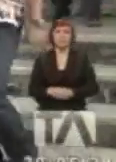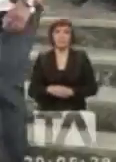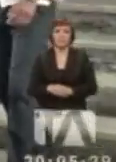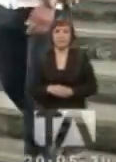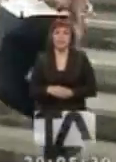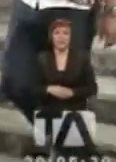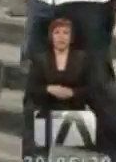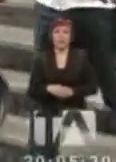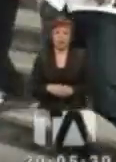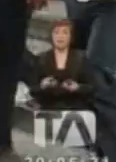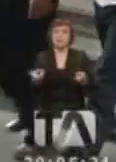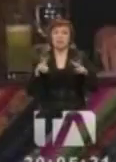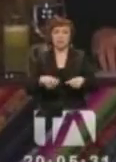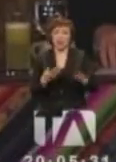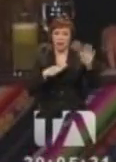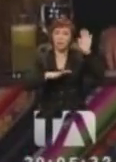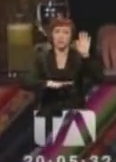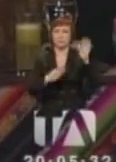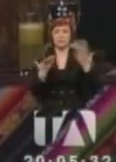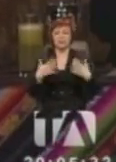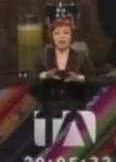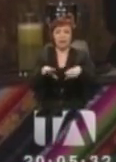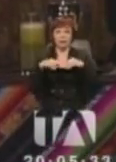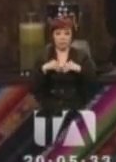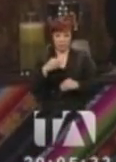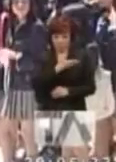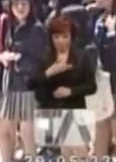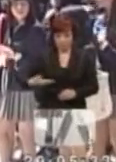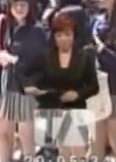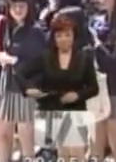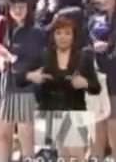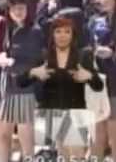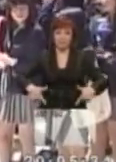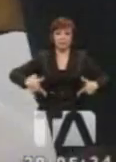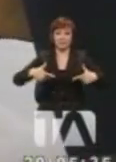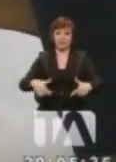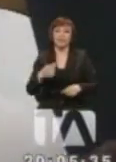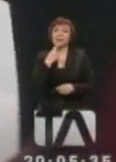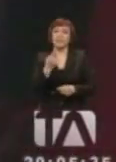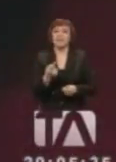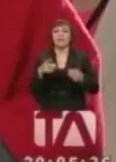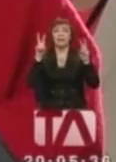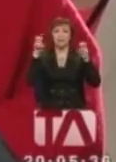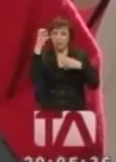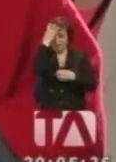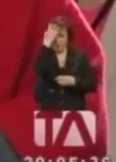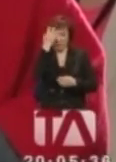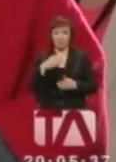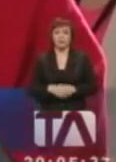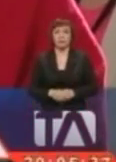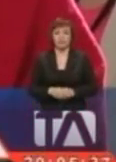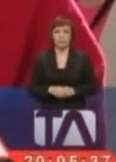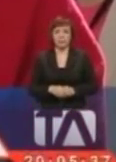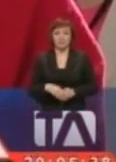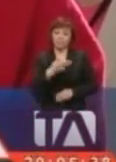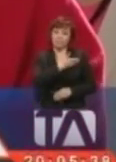Herrera, otros compromisos adquirió el primer mandatario. Uno de ellos tiene que ver con la educación intercultural bilingüe. Y el señor presidente